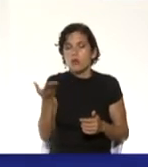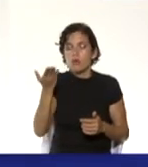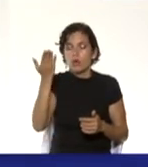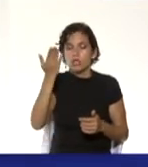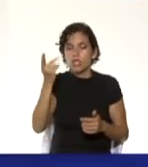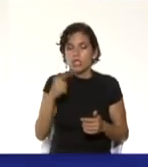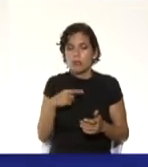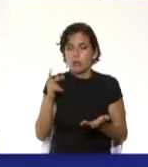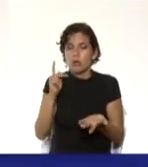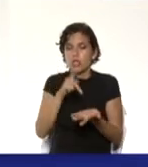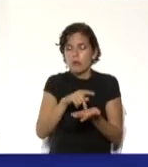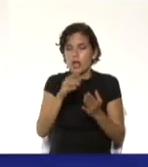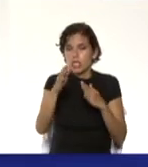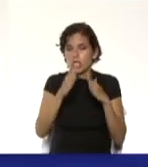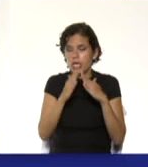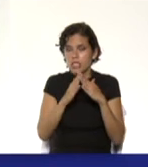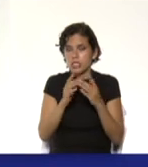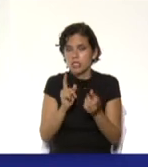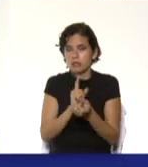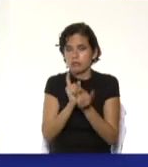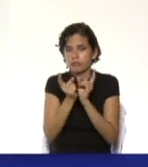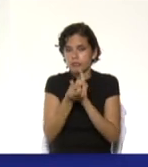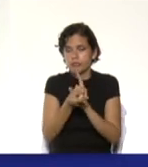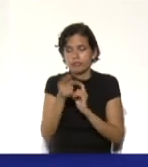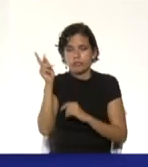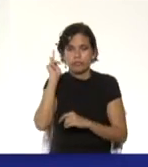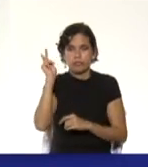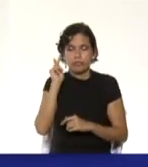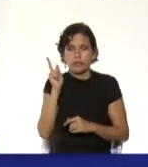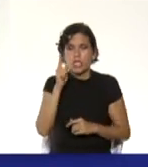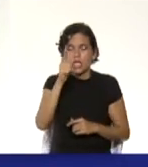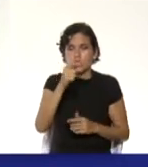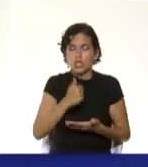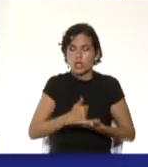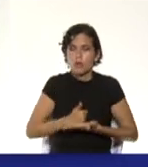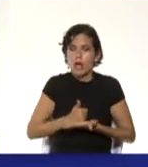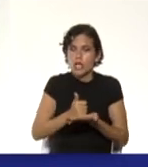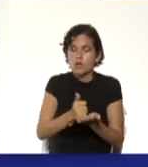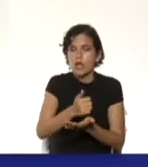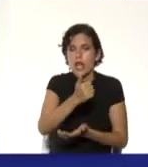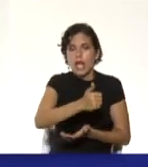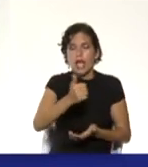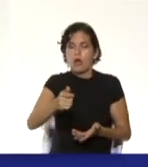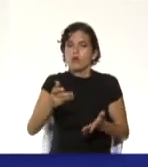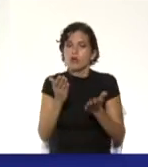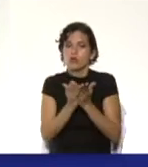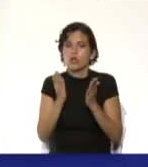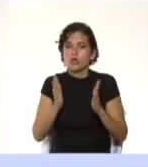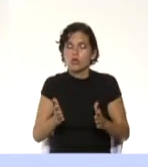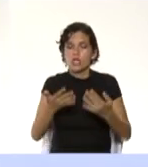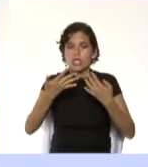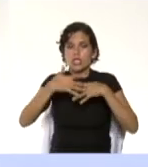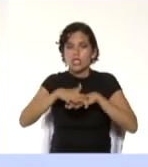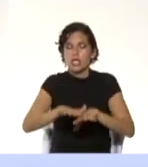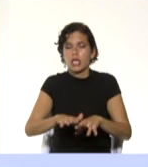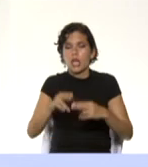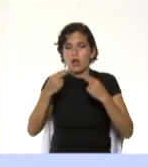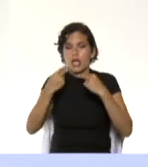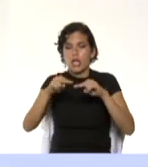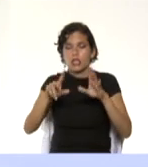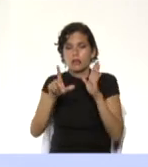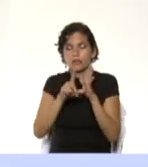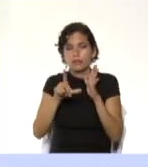llevar hasta sus hogares esas adaptaciones curriculares, eso que nos va a permitir a cada uno de esos estudiantes integrados en el nivel de